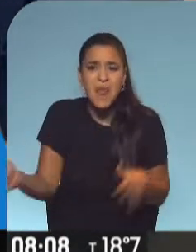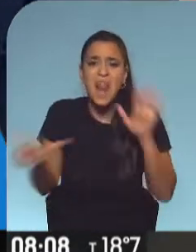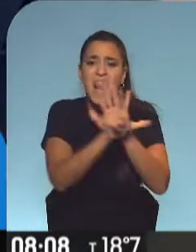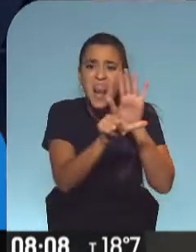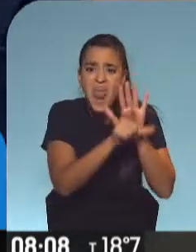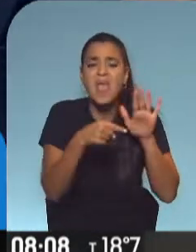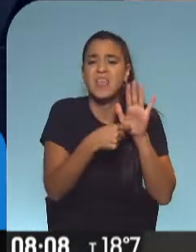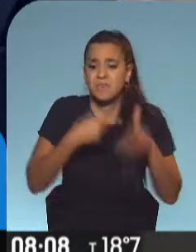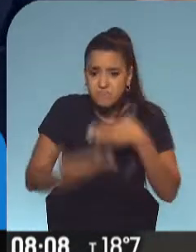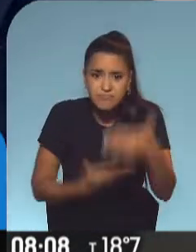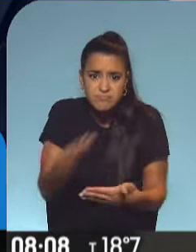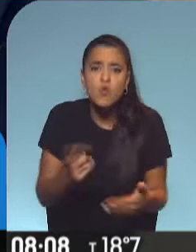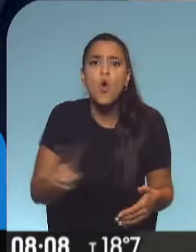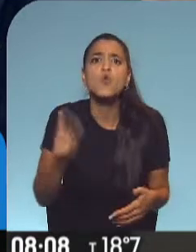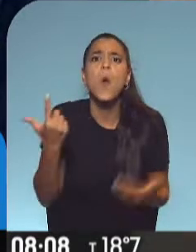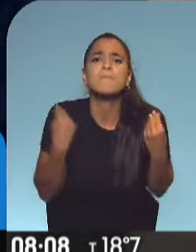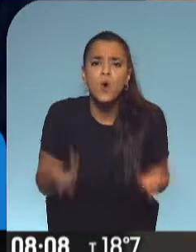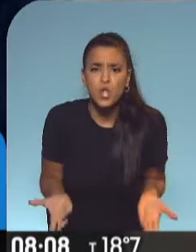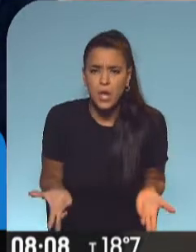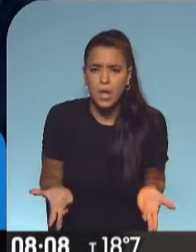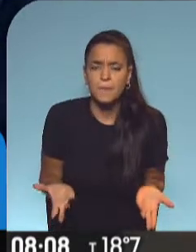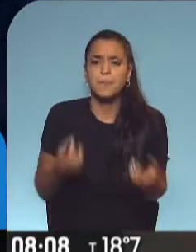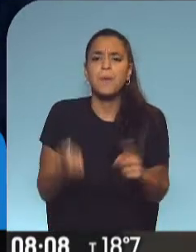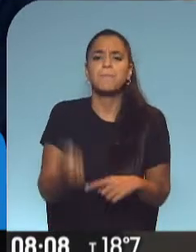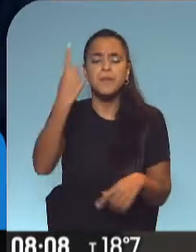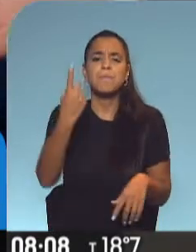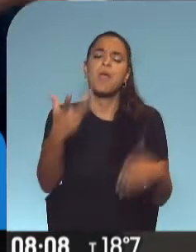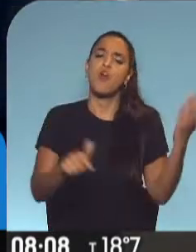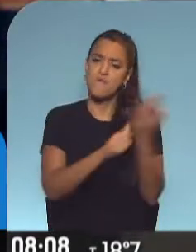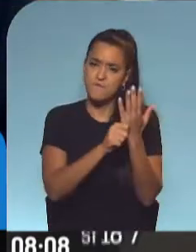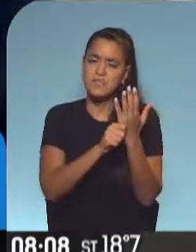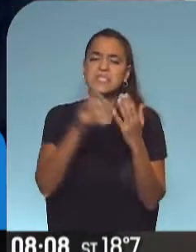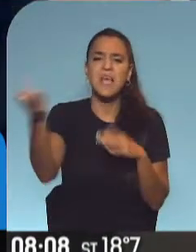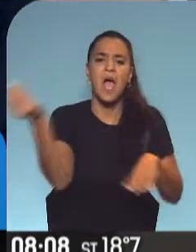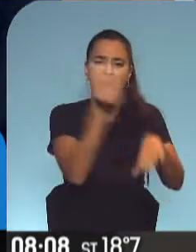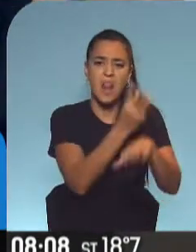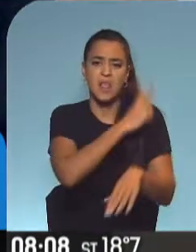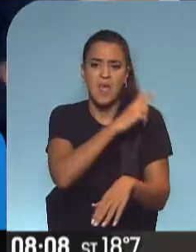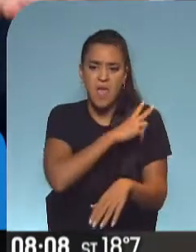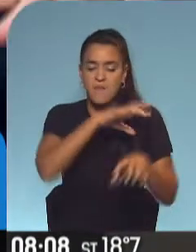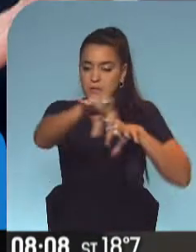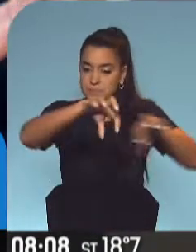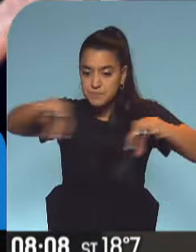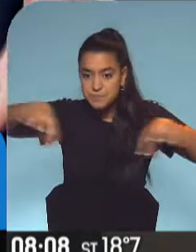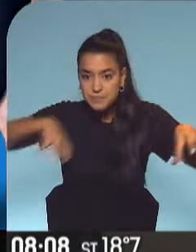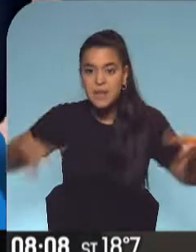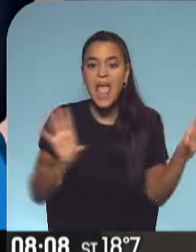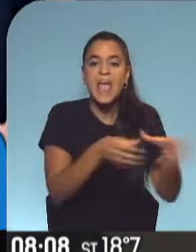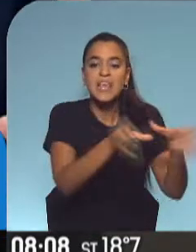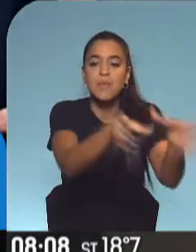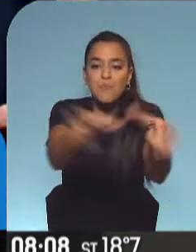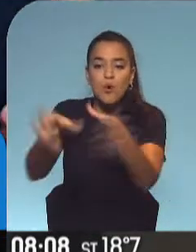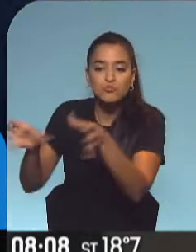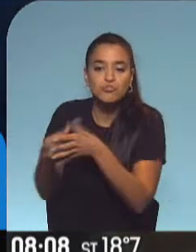Ministerio Público que requiere, primero, que se designen fiscales jefes, se redistribuya a los distritos judiciales, se establezcan equipos de